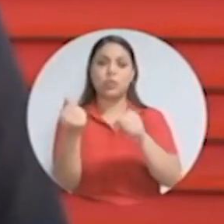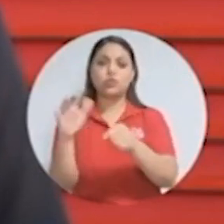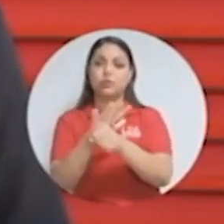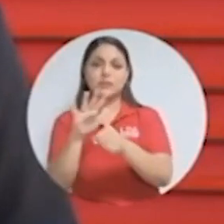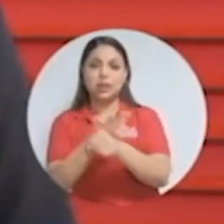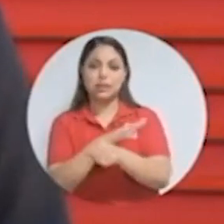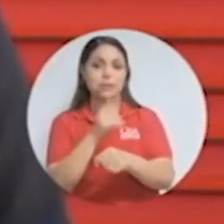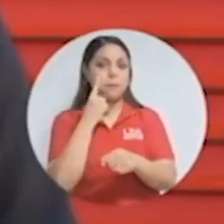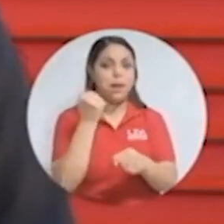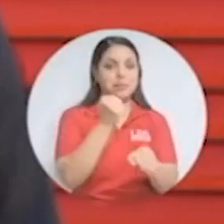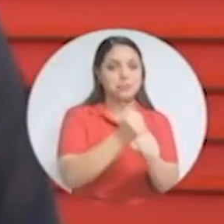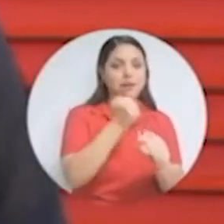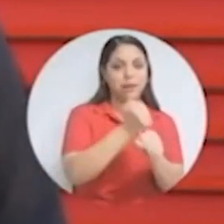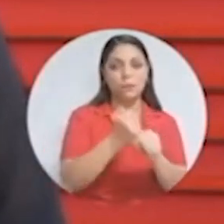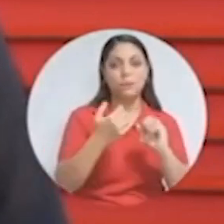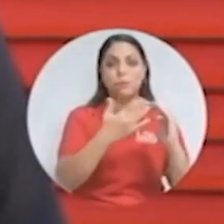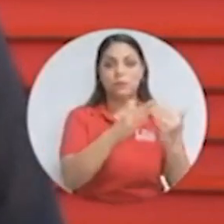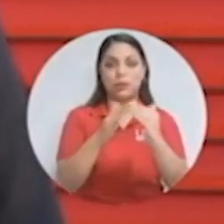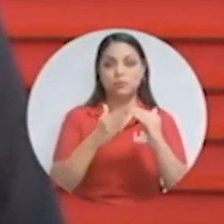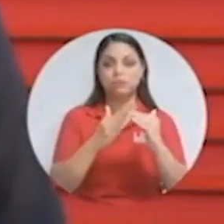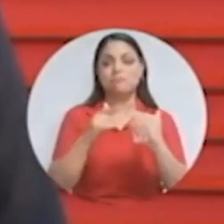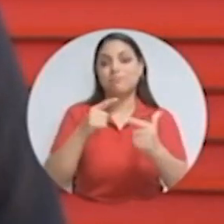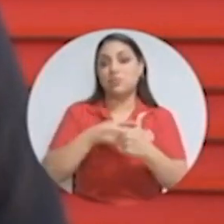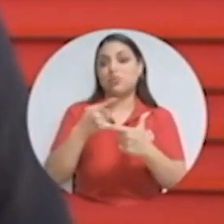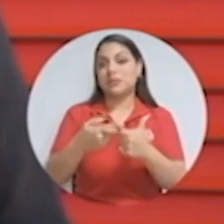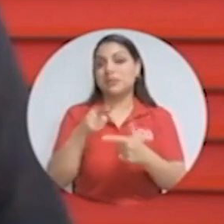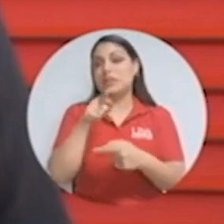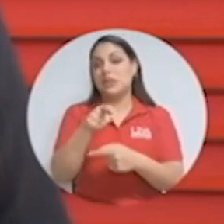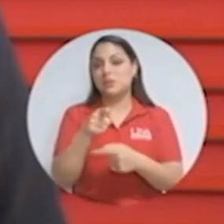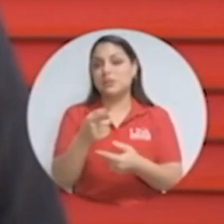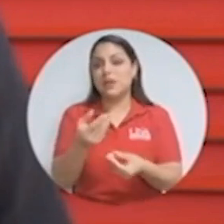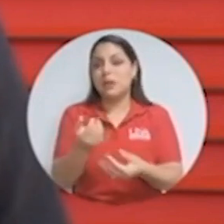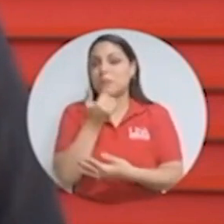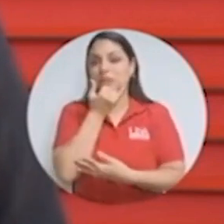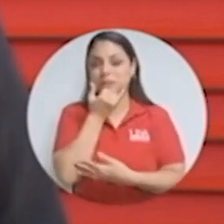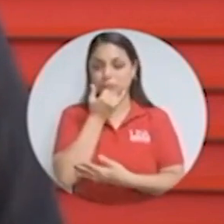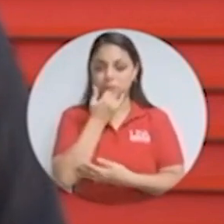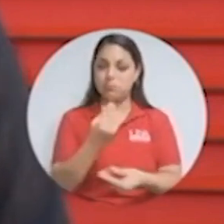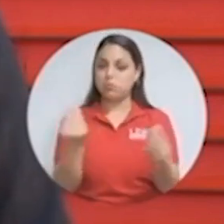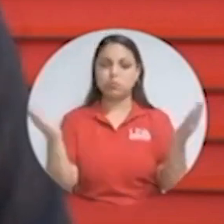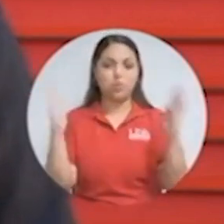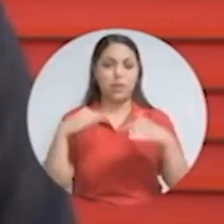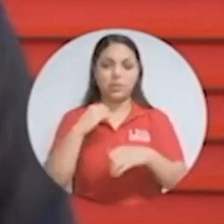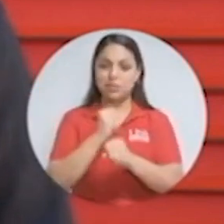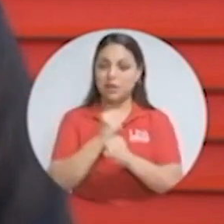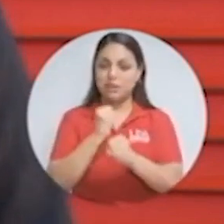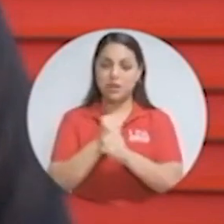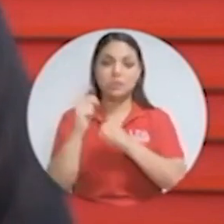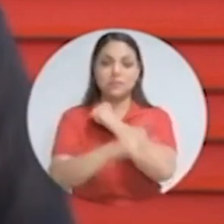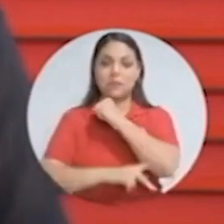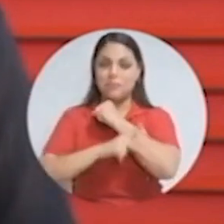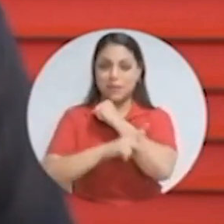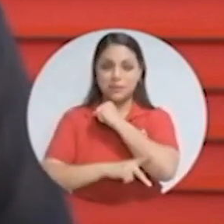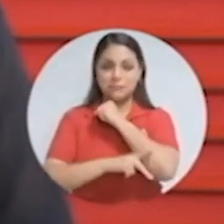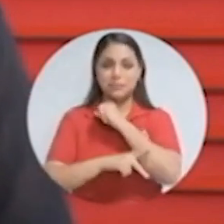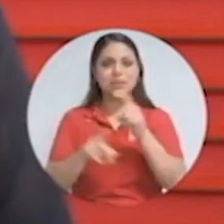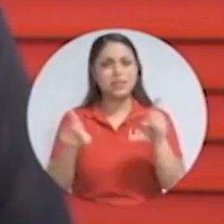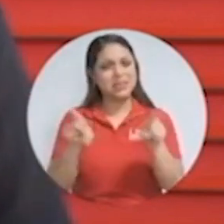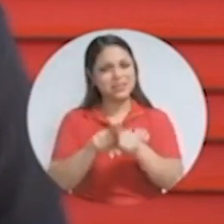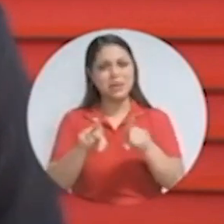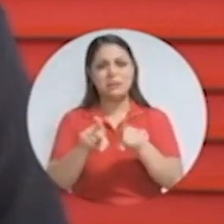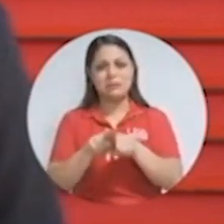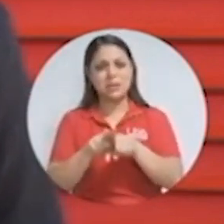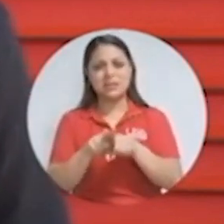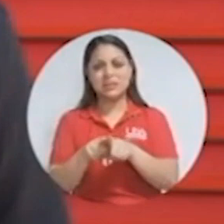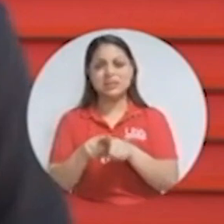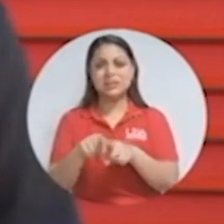la demanda de trabajo de la población, lo que ha dado como resultado importantes niveles de desempleo en el país. También hay una desalineación entre